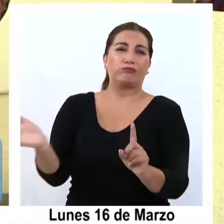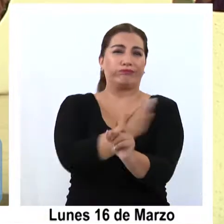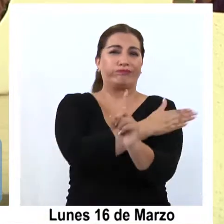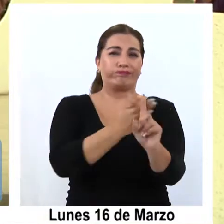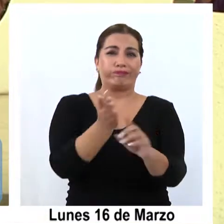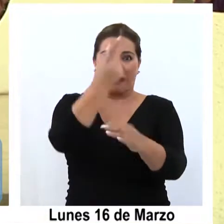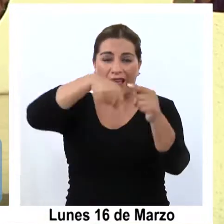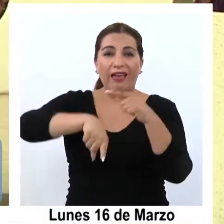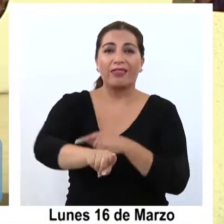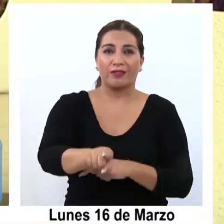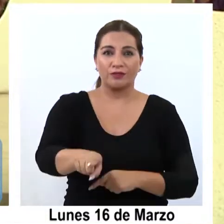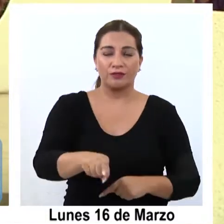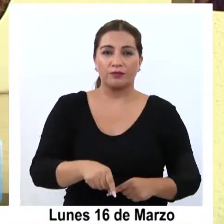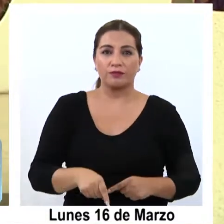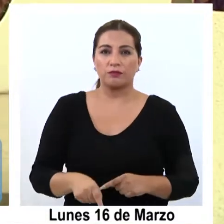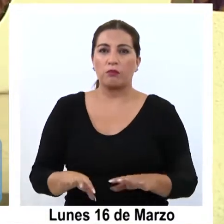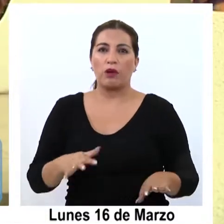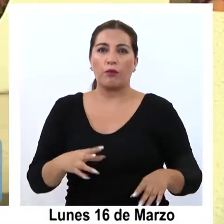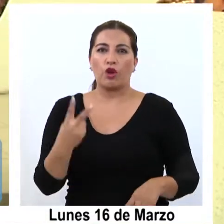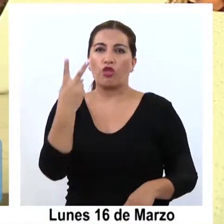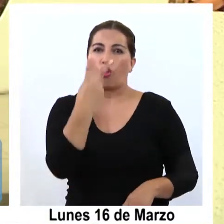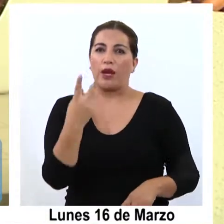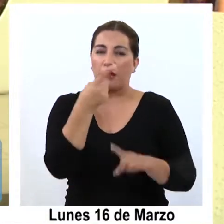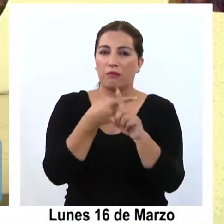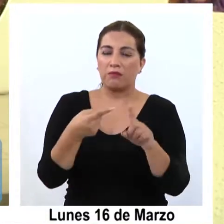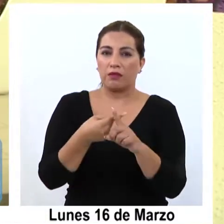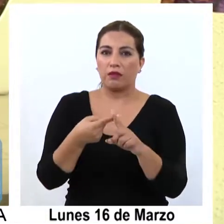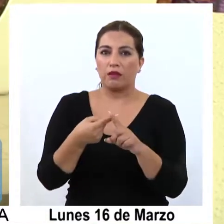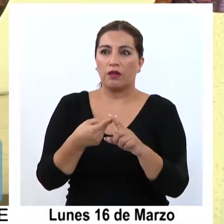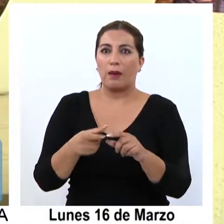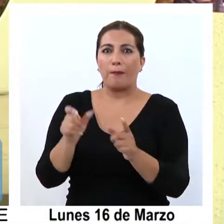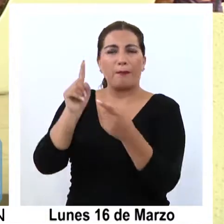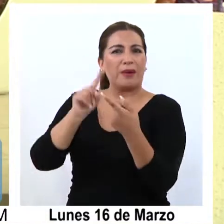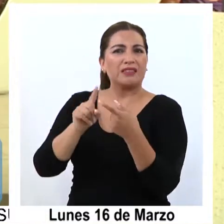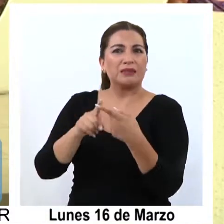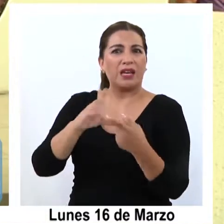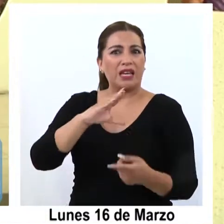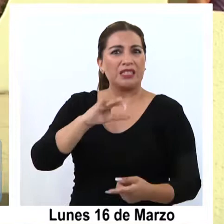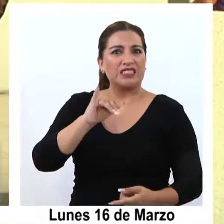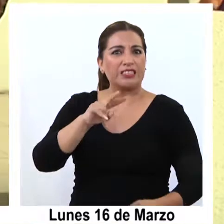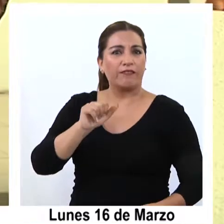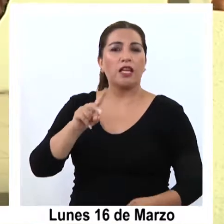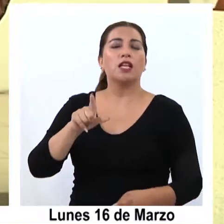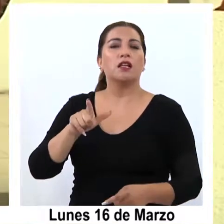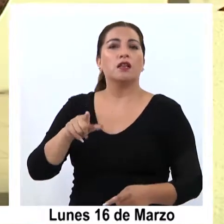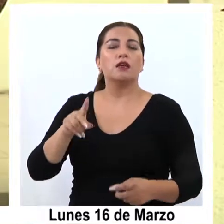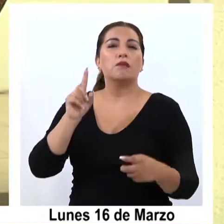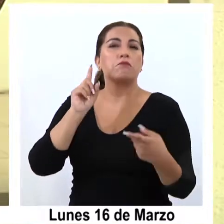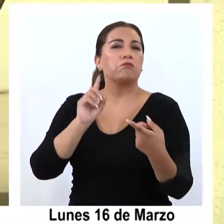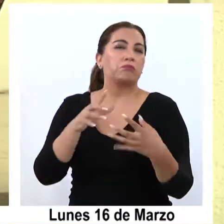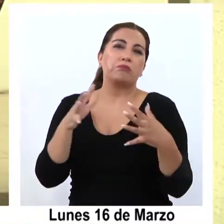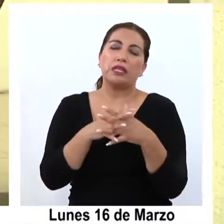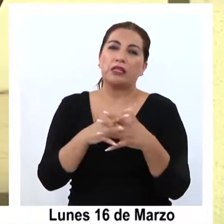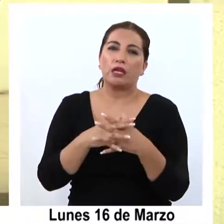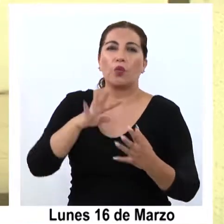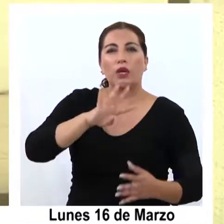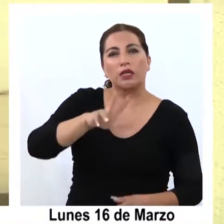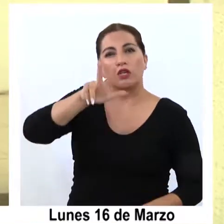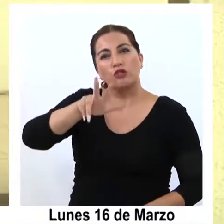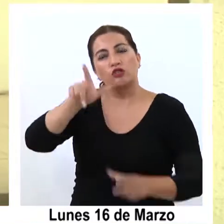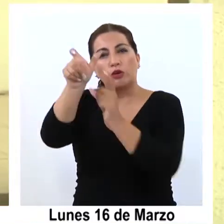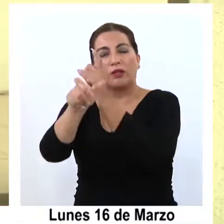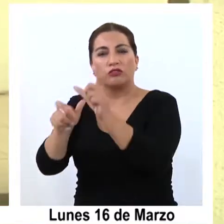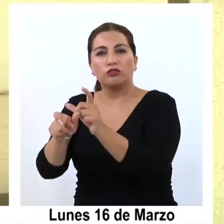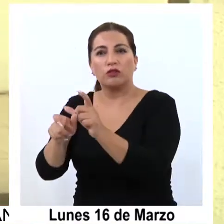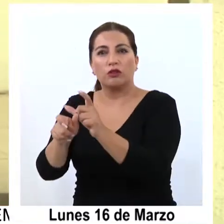propinando y realizando torturas al interior de ese recinto, alrededor de dos horas y media, en la cual participaron civiles y militares, alrededor de 48